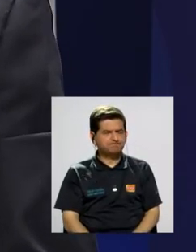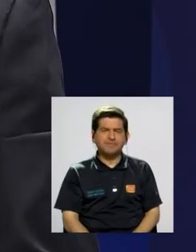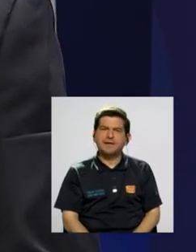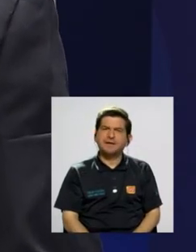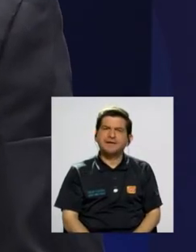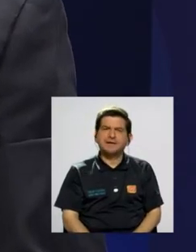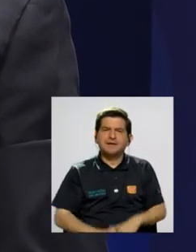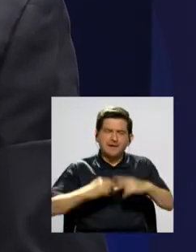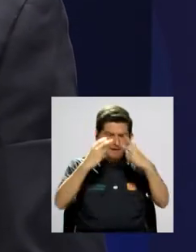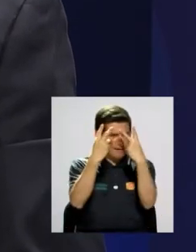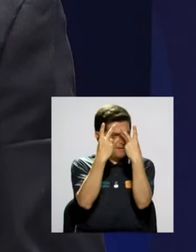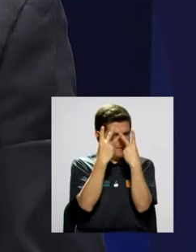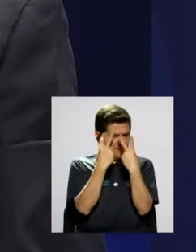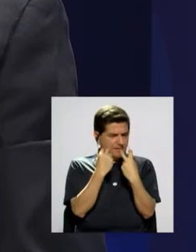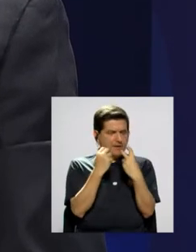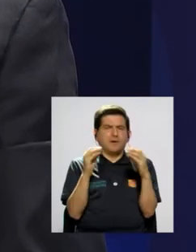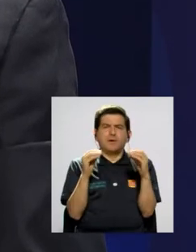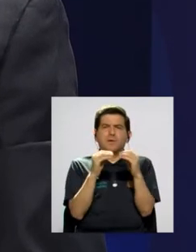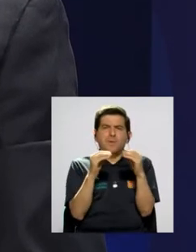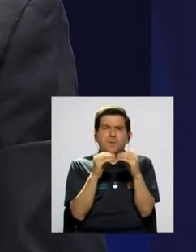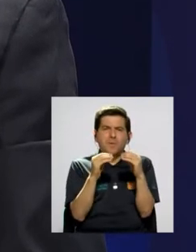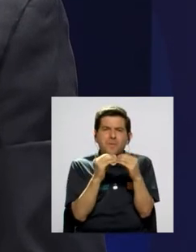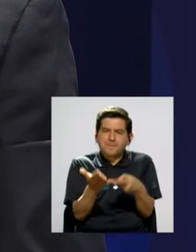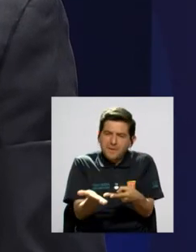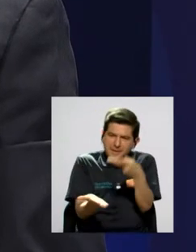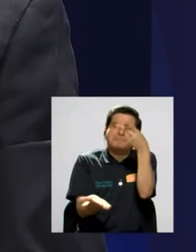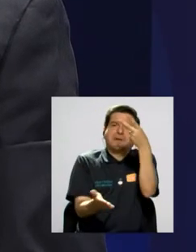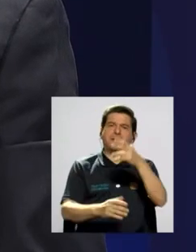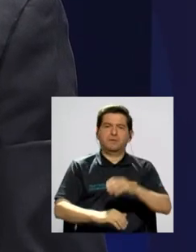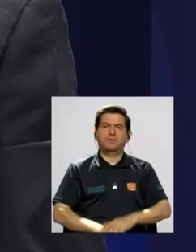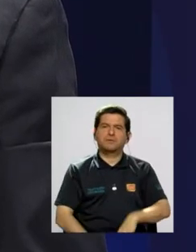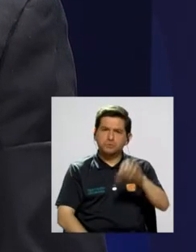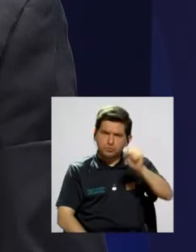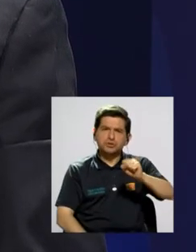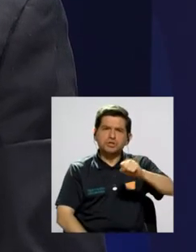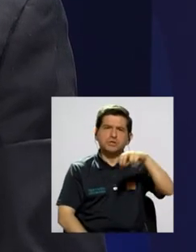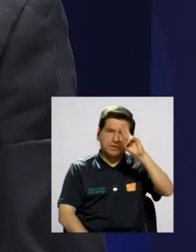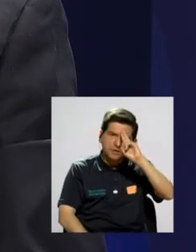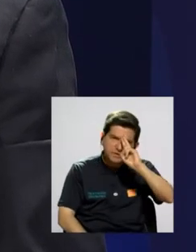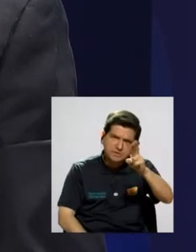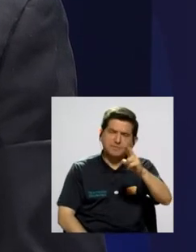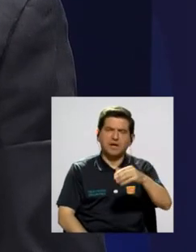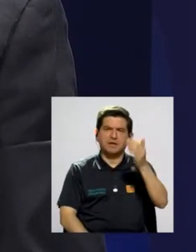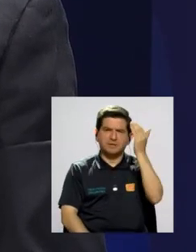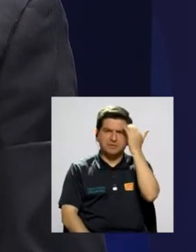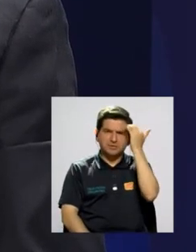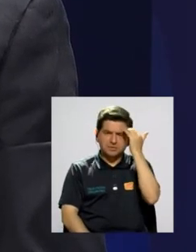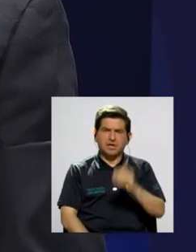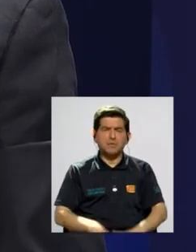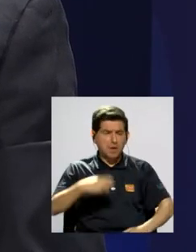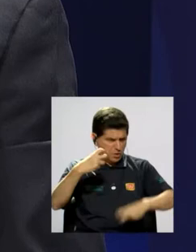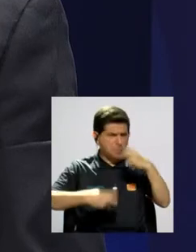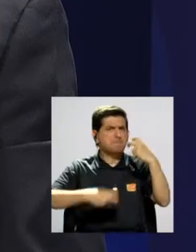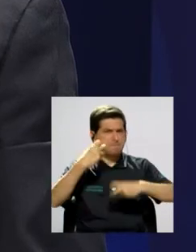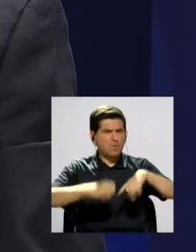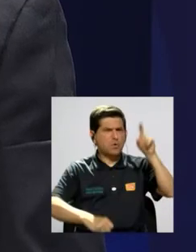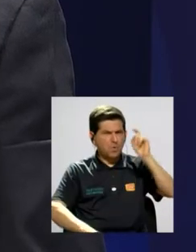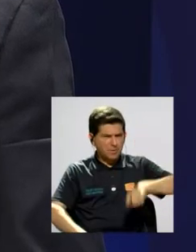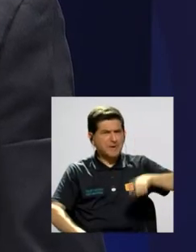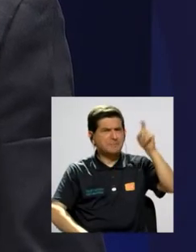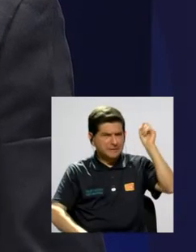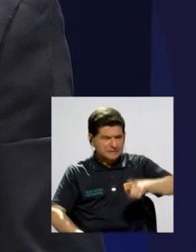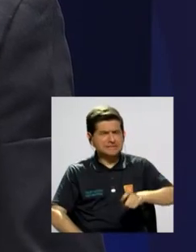con mayor aprecio, ¿verdad? Mirarnos con mayor respeto, saber que tenemos problemas muy graves que tienen que ser